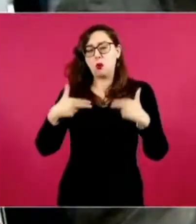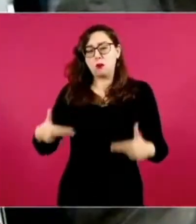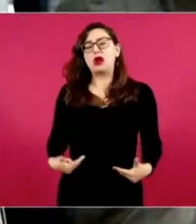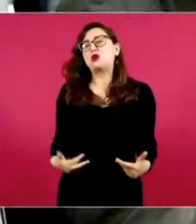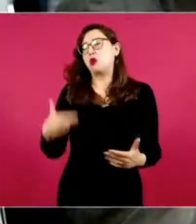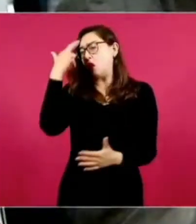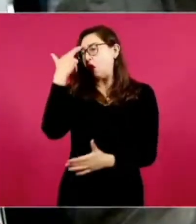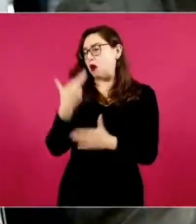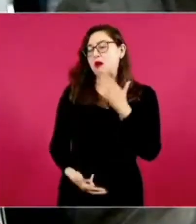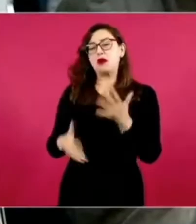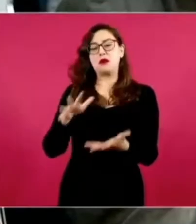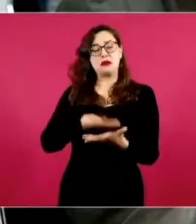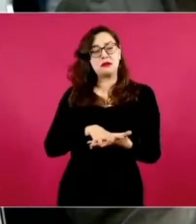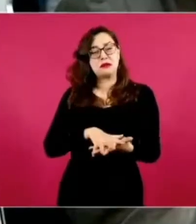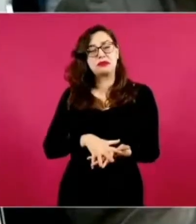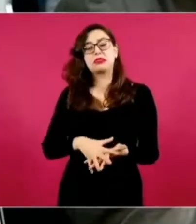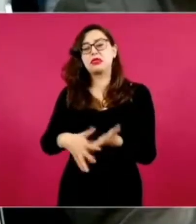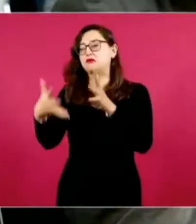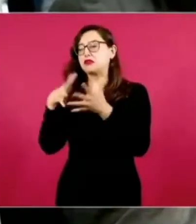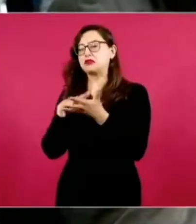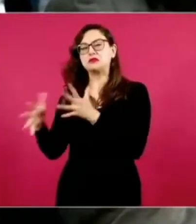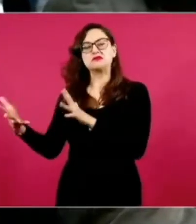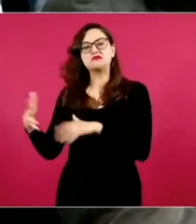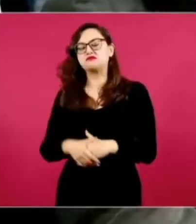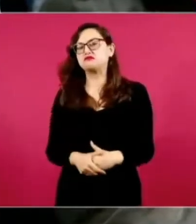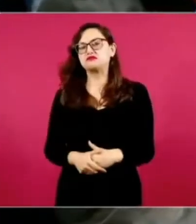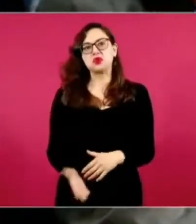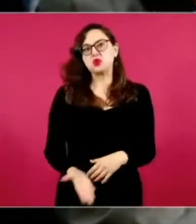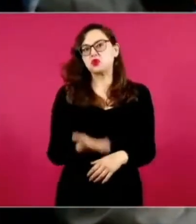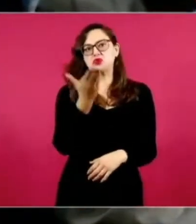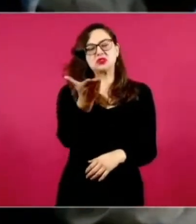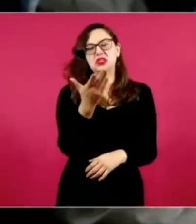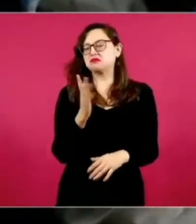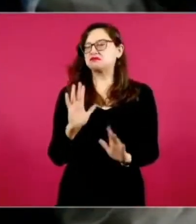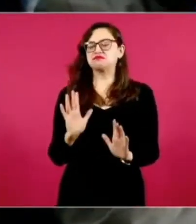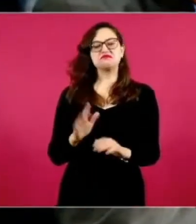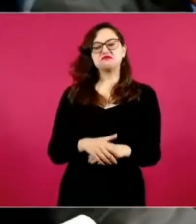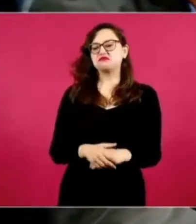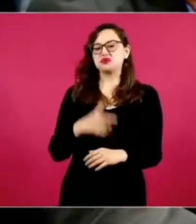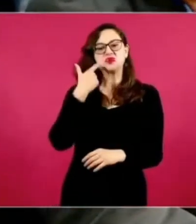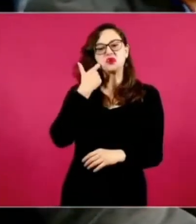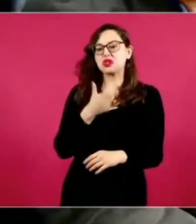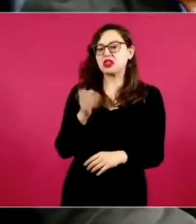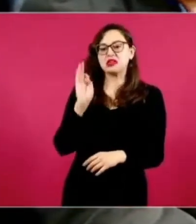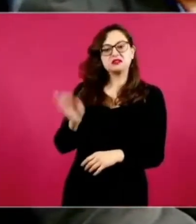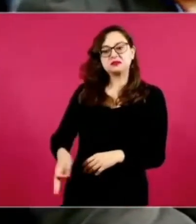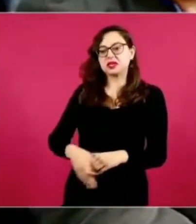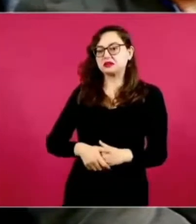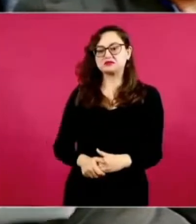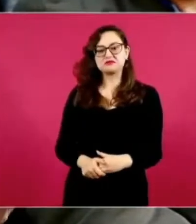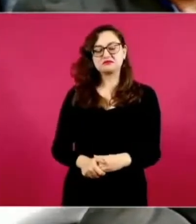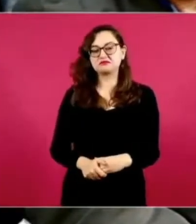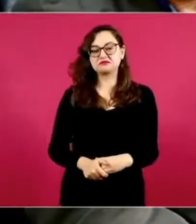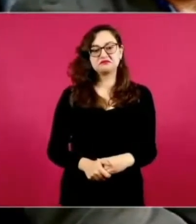el país, es un tema que es muy difícil abordar con usted, sí, porque no